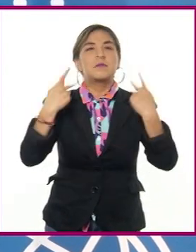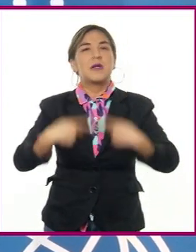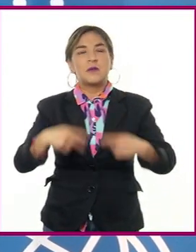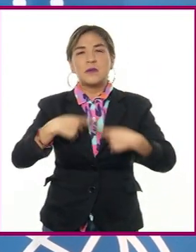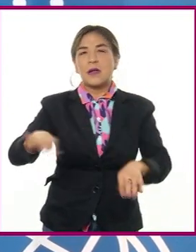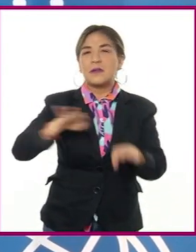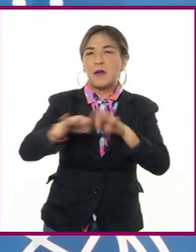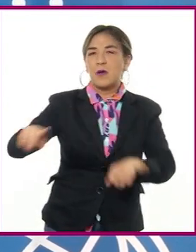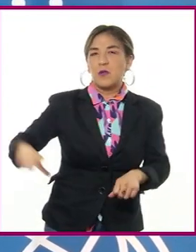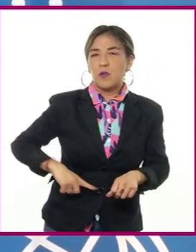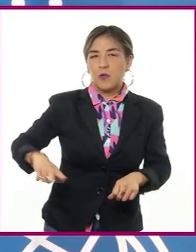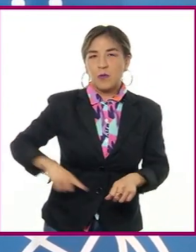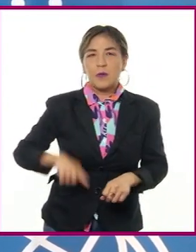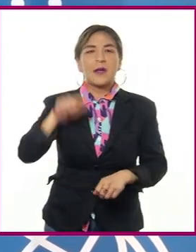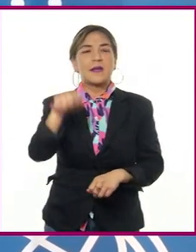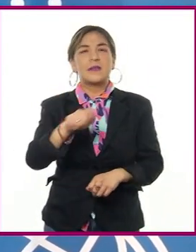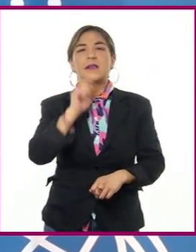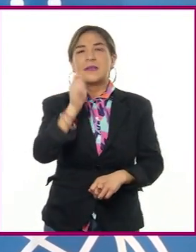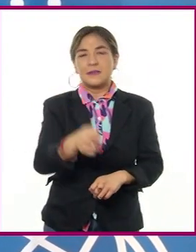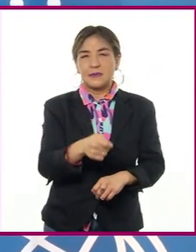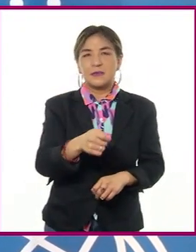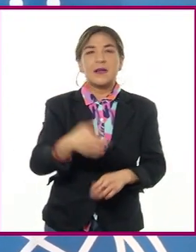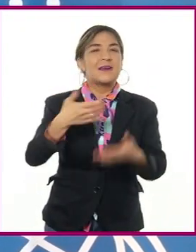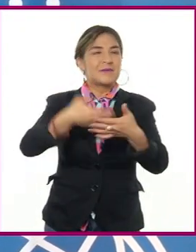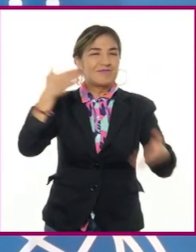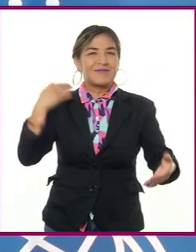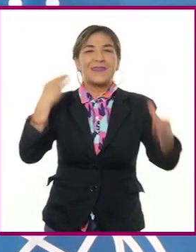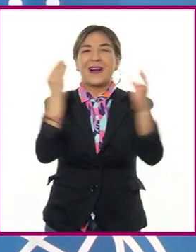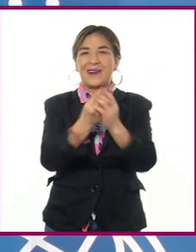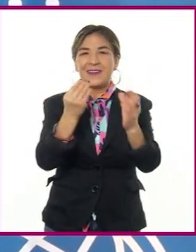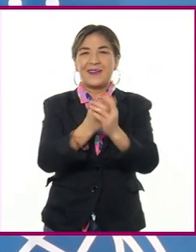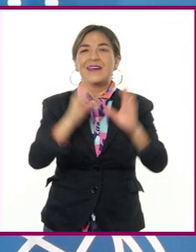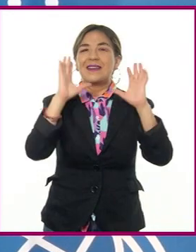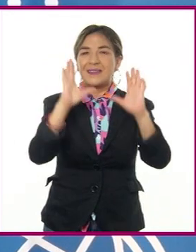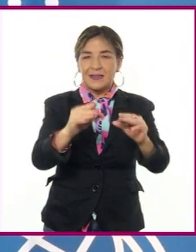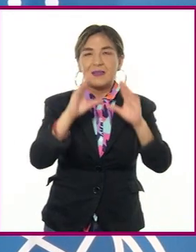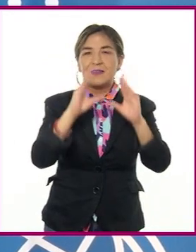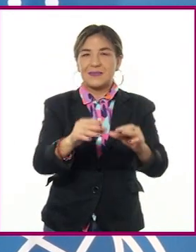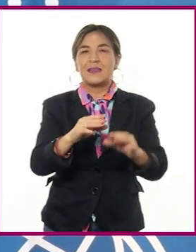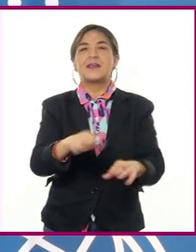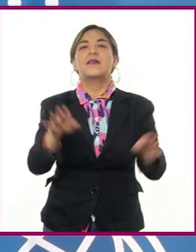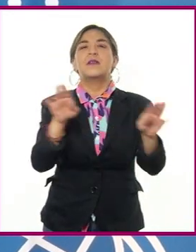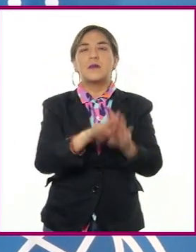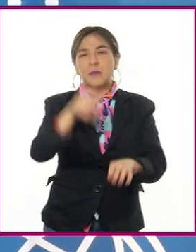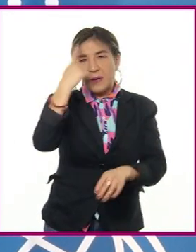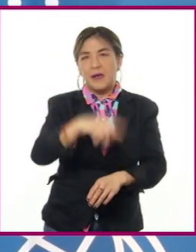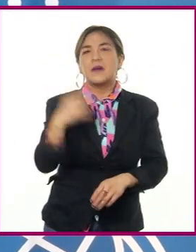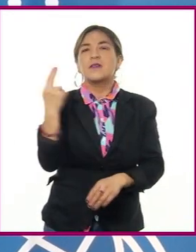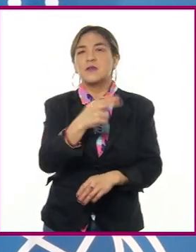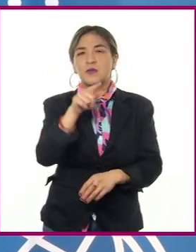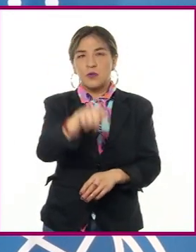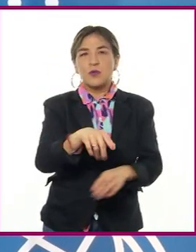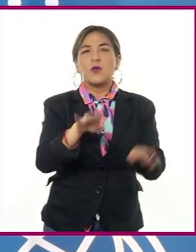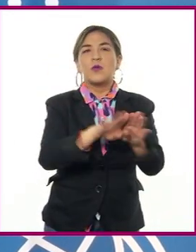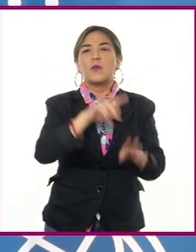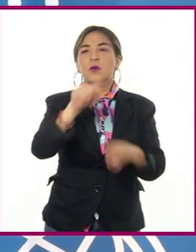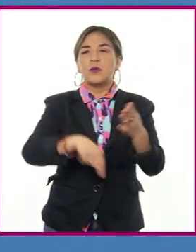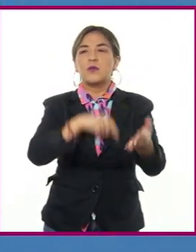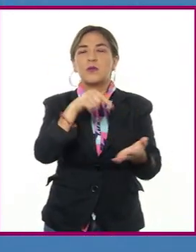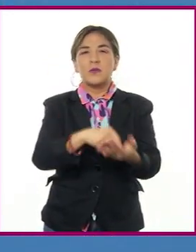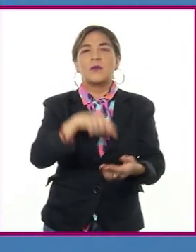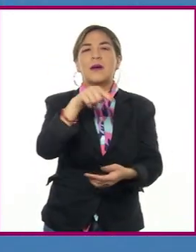públicos. Como han revisado en sesiones anteriores, existen distintas formas para ocupar un lugar en el servicio